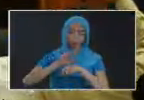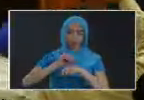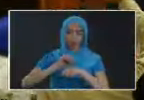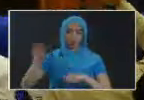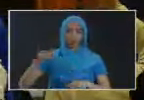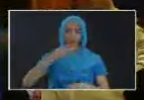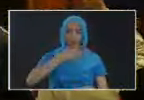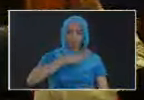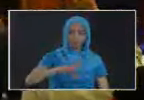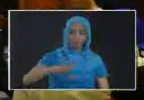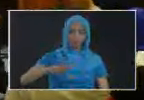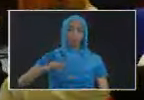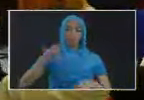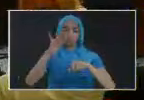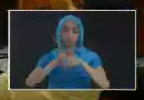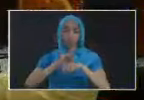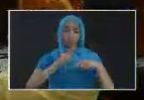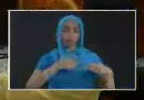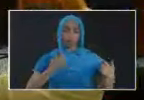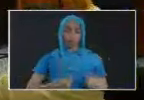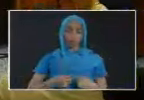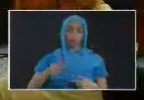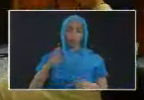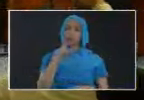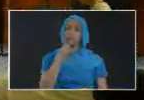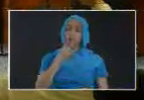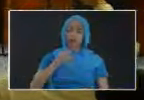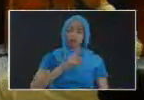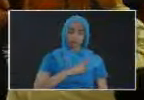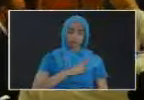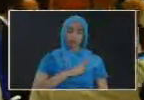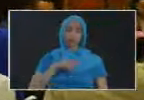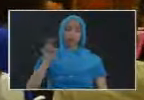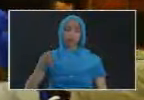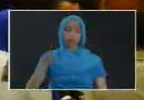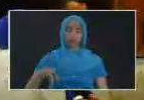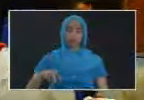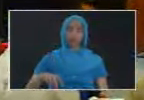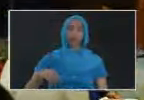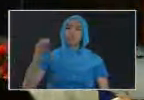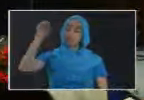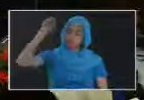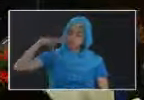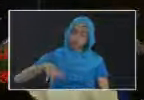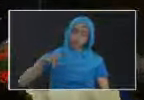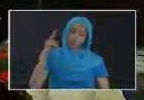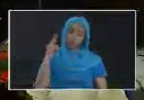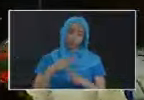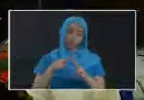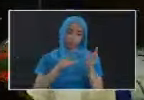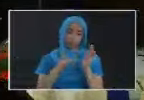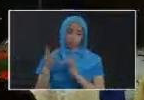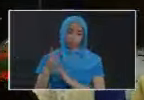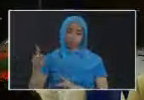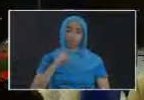corazón de estos hermanos que están necesitados. Te bendecimos en el nombre de Jesús y declaramos, Señor, que